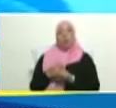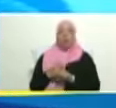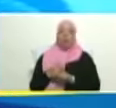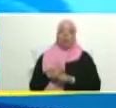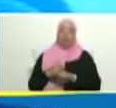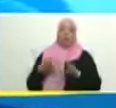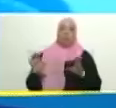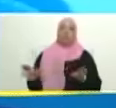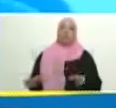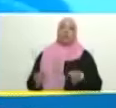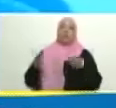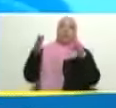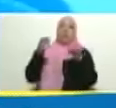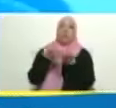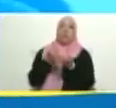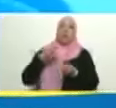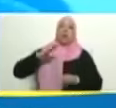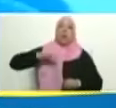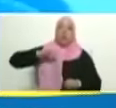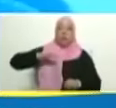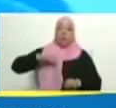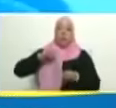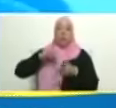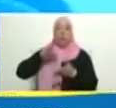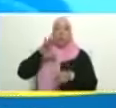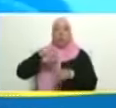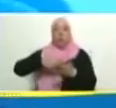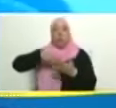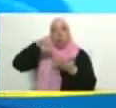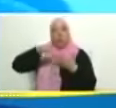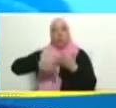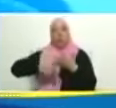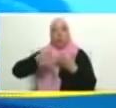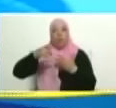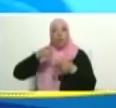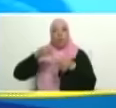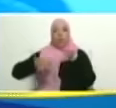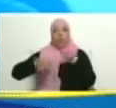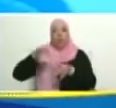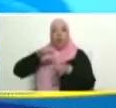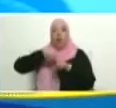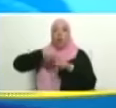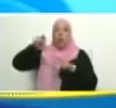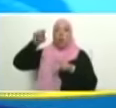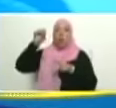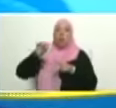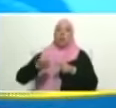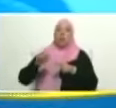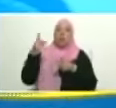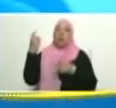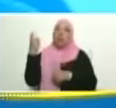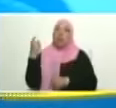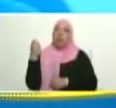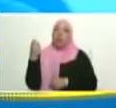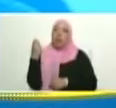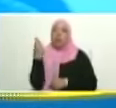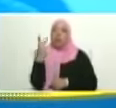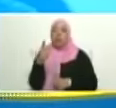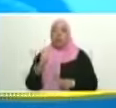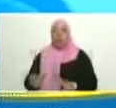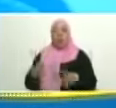sede principal del 6CPC, proyecto existente en San Agustín del Sur, no terminado. Doy la